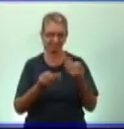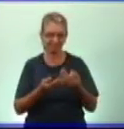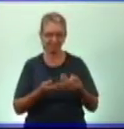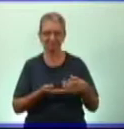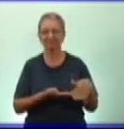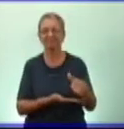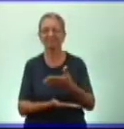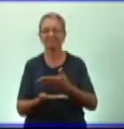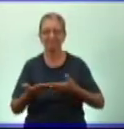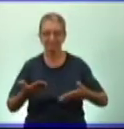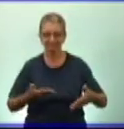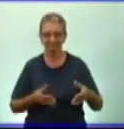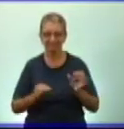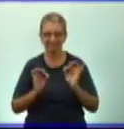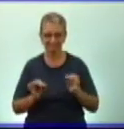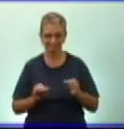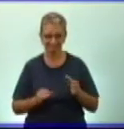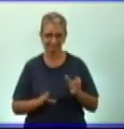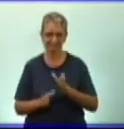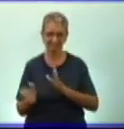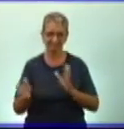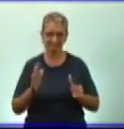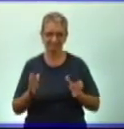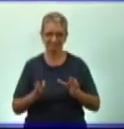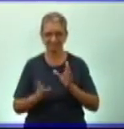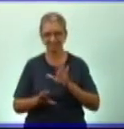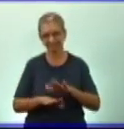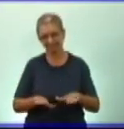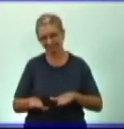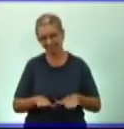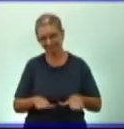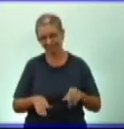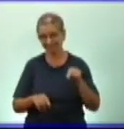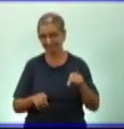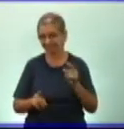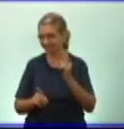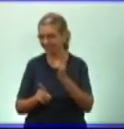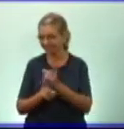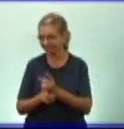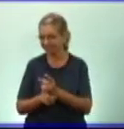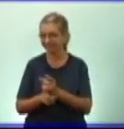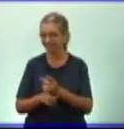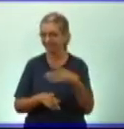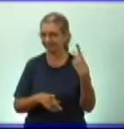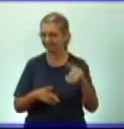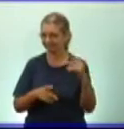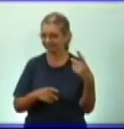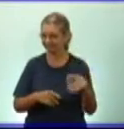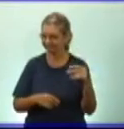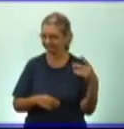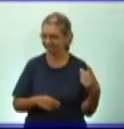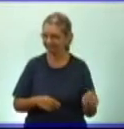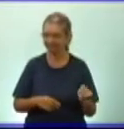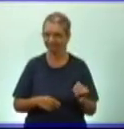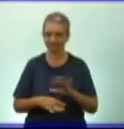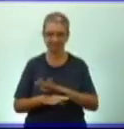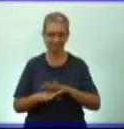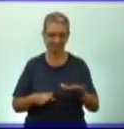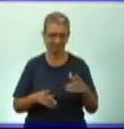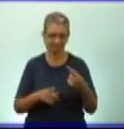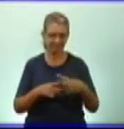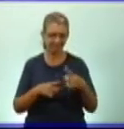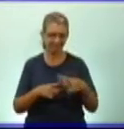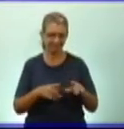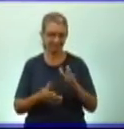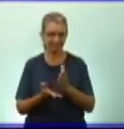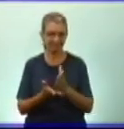de preparación. En el encuentro de hoy vamos a realizar una consolidación de algunos aspectos estudiados relacionados con